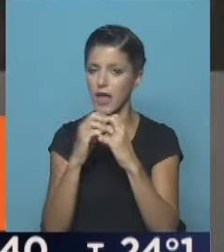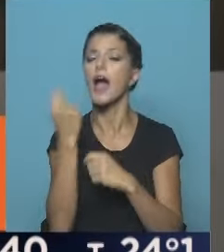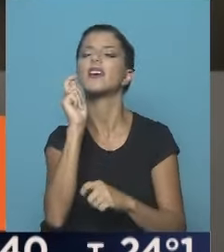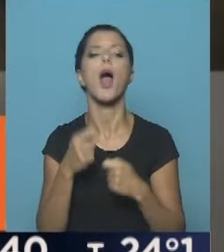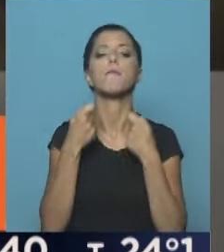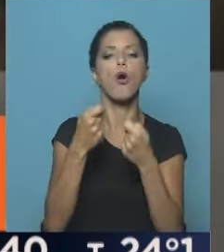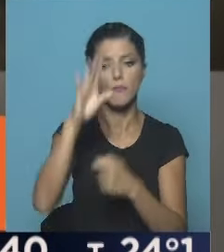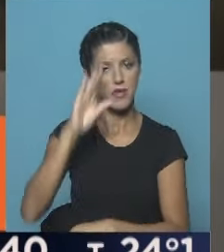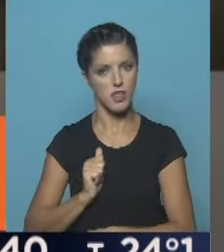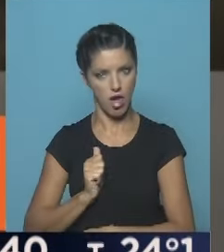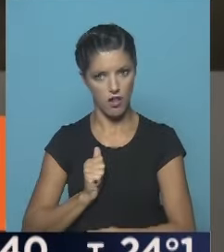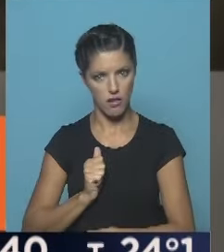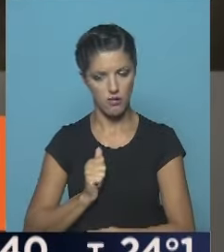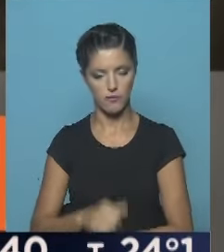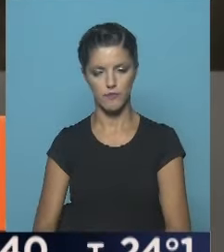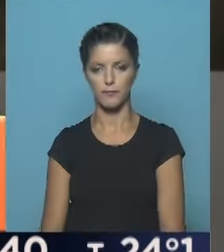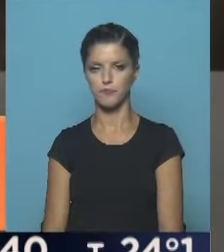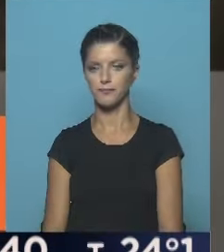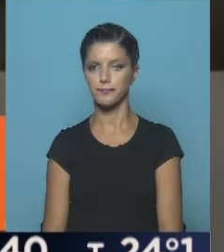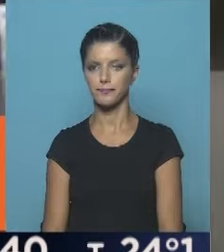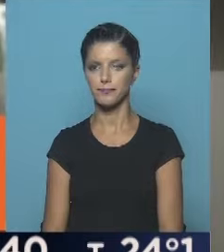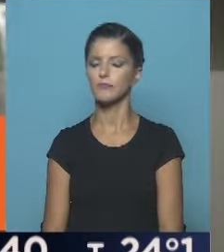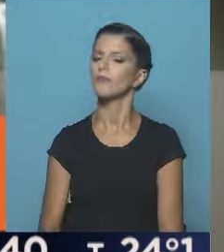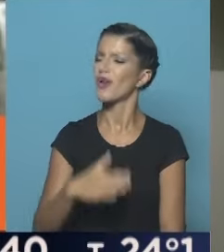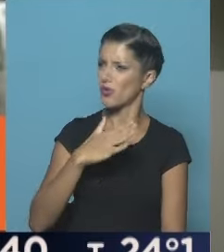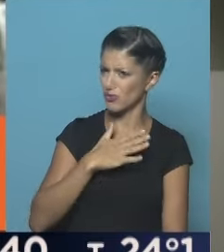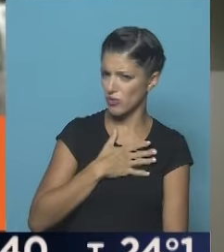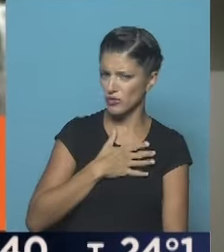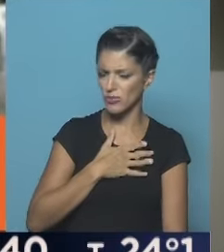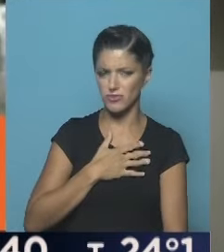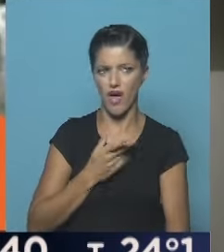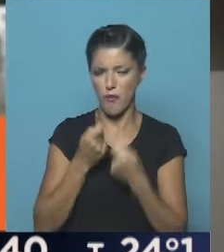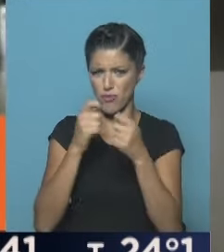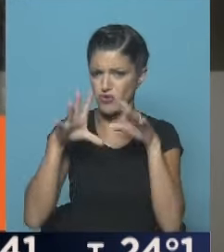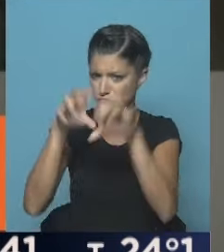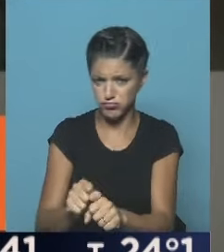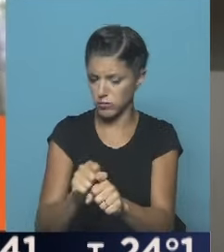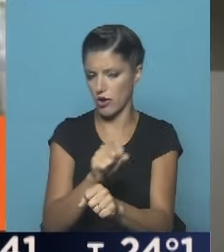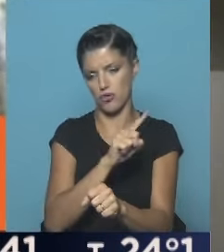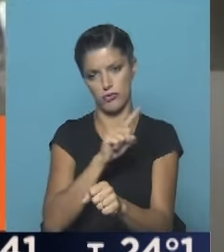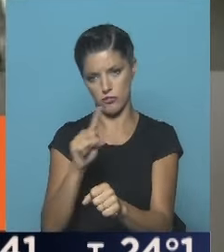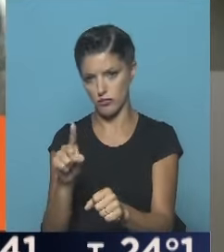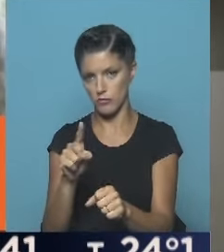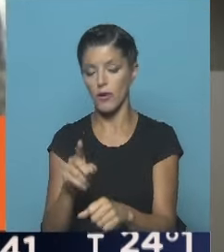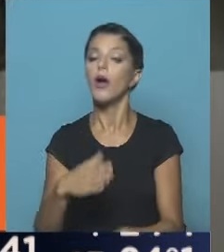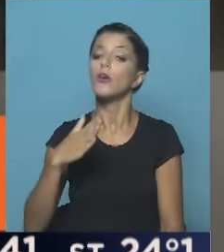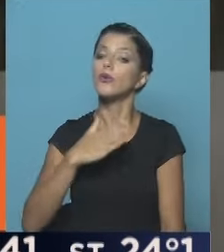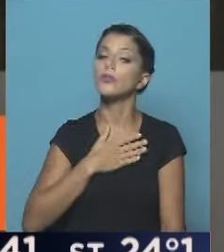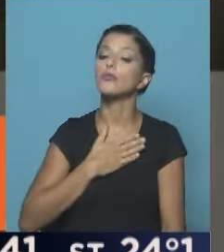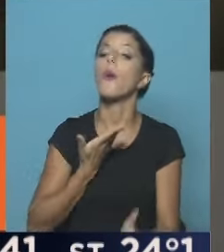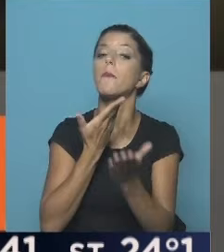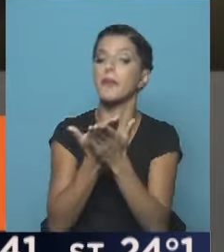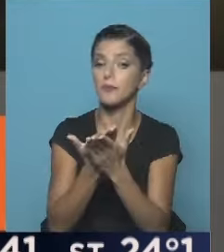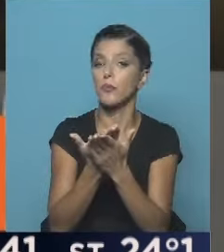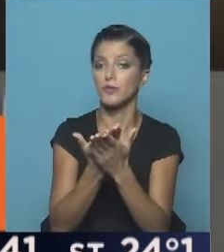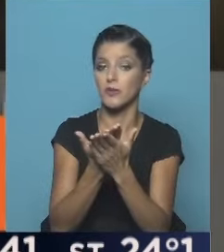No respaldamos ninguna invasión. Nuestras soluciones, nuestros requerimientos son lo opuesto a un golpe